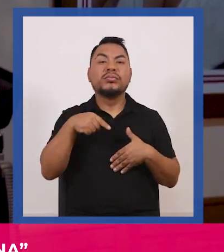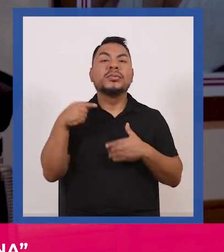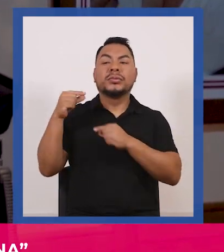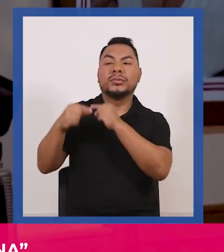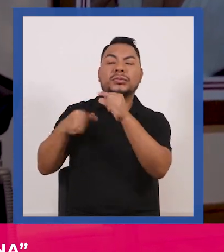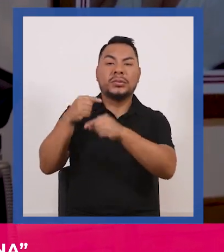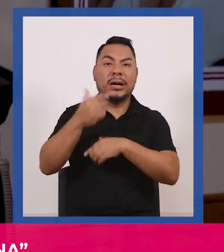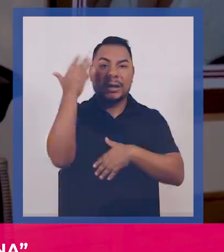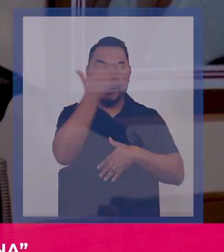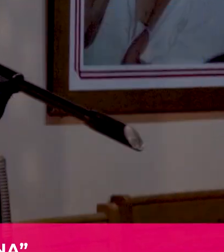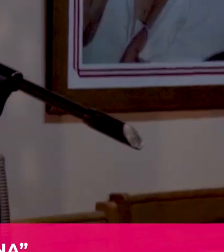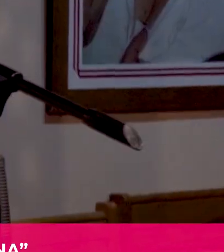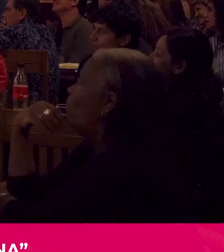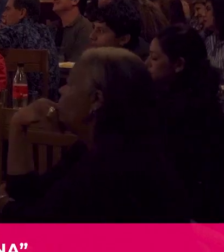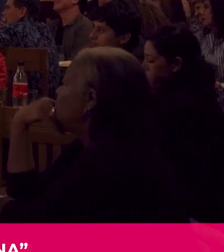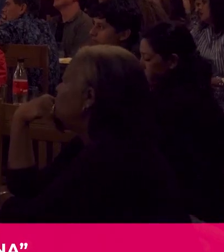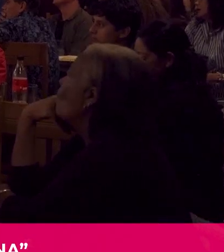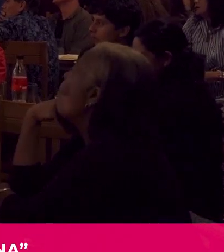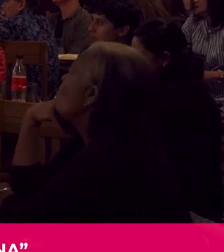afrodescendiente y artista